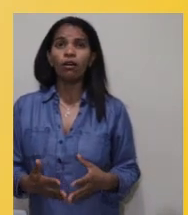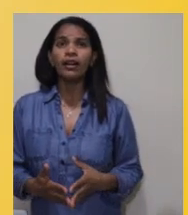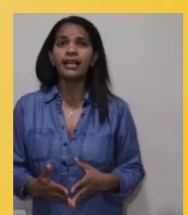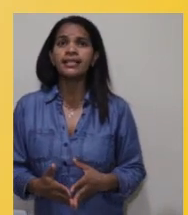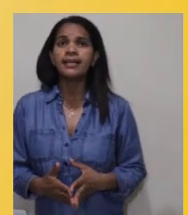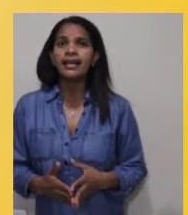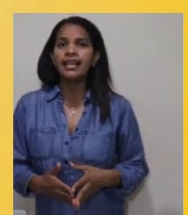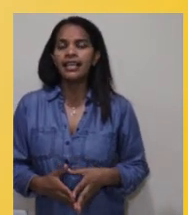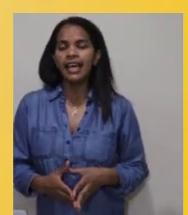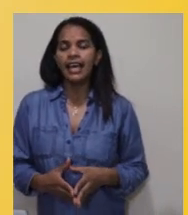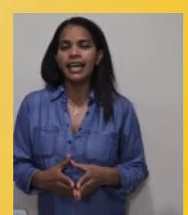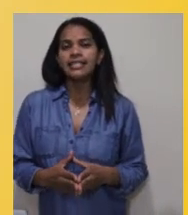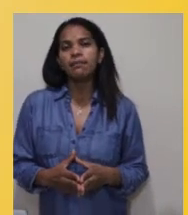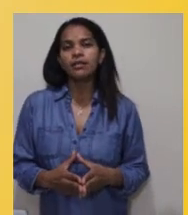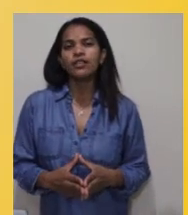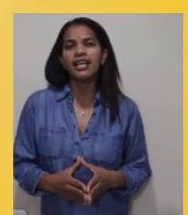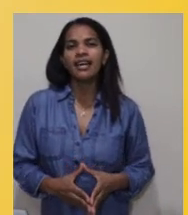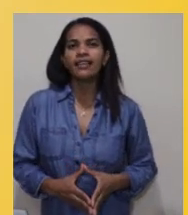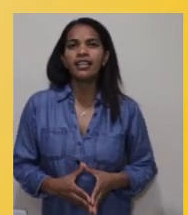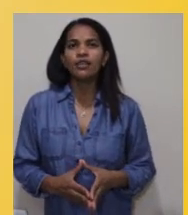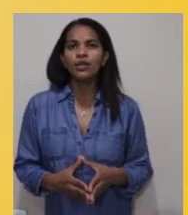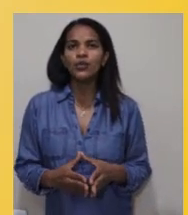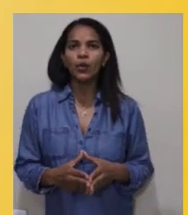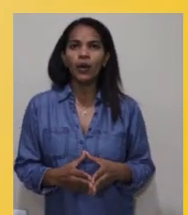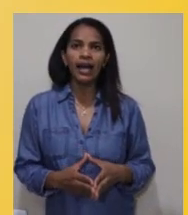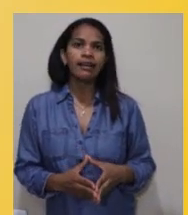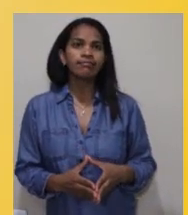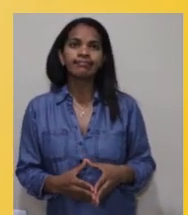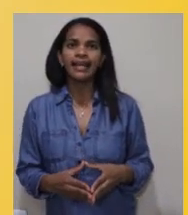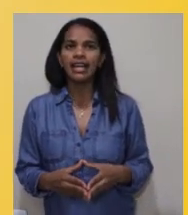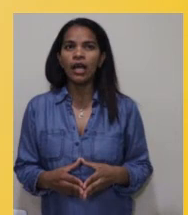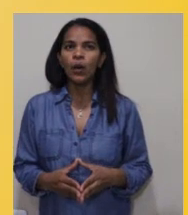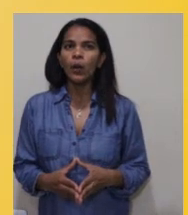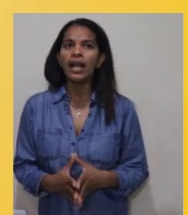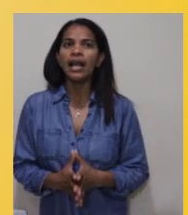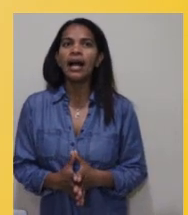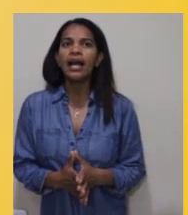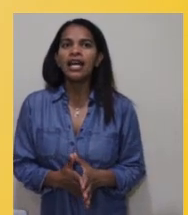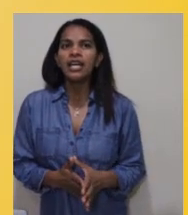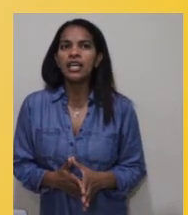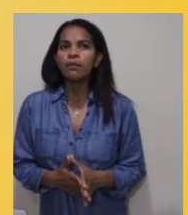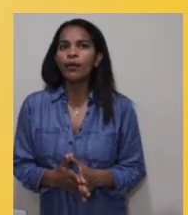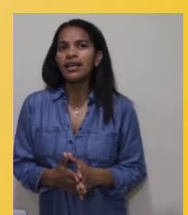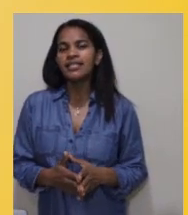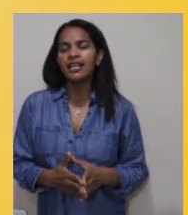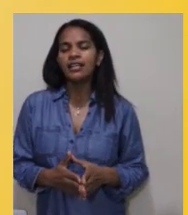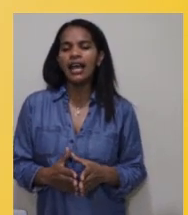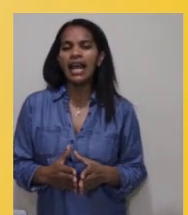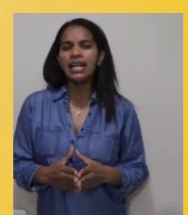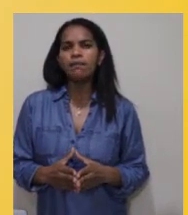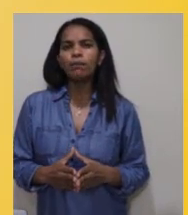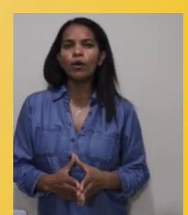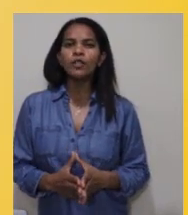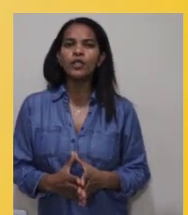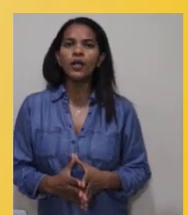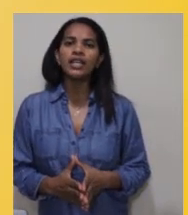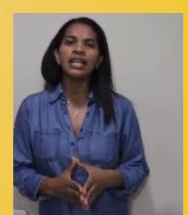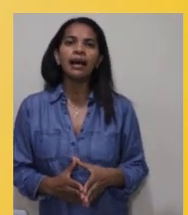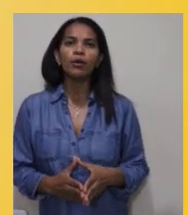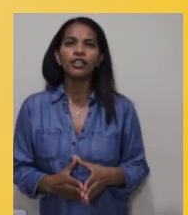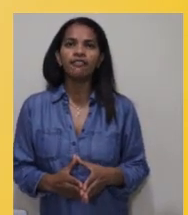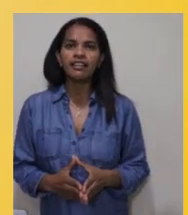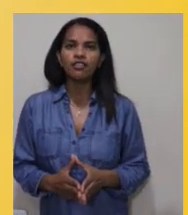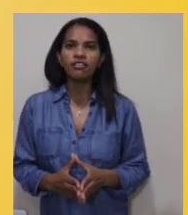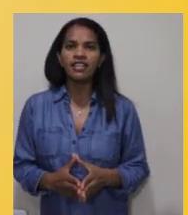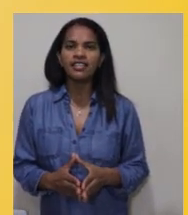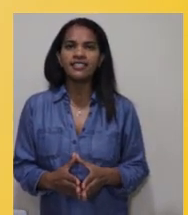los valores que esta persona haya adquirido en su hogar, en la escuela, y puede ser el impulso y